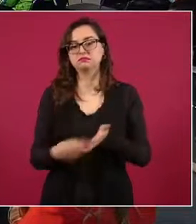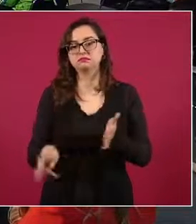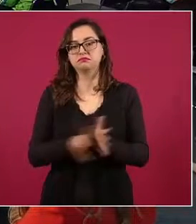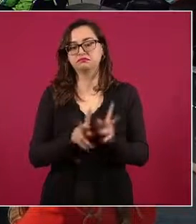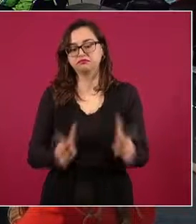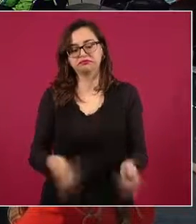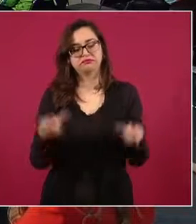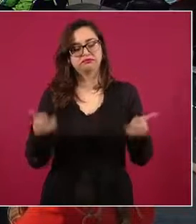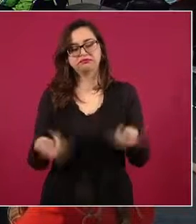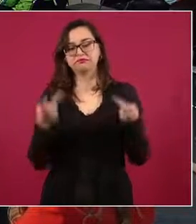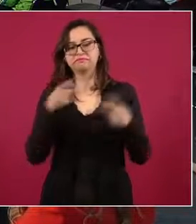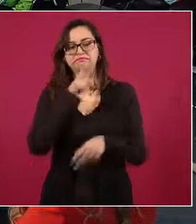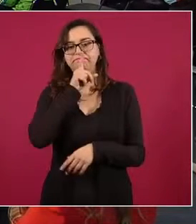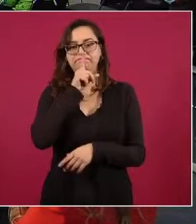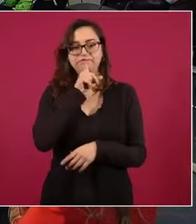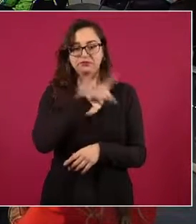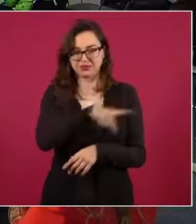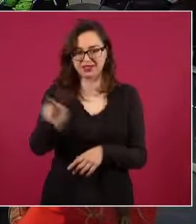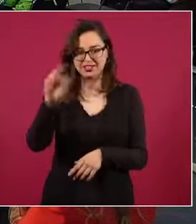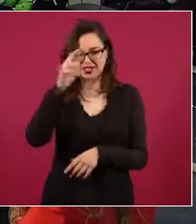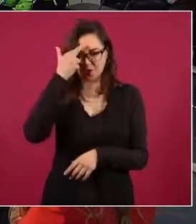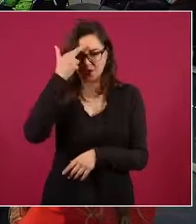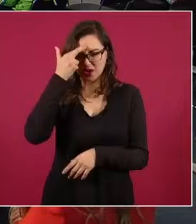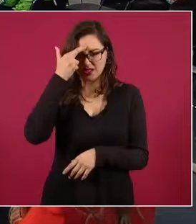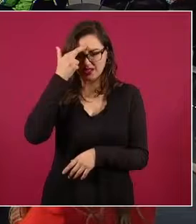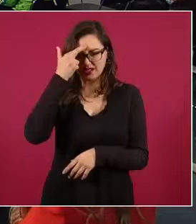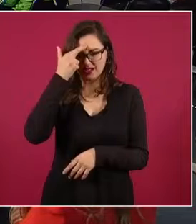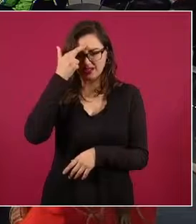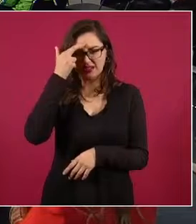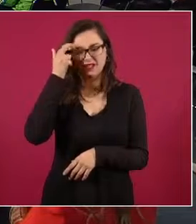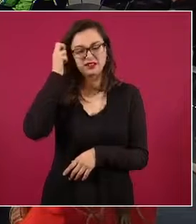No. Sí se acuerdan de eso, ¿verdad?